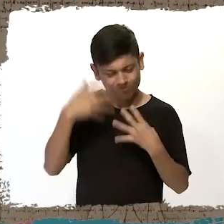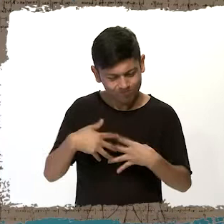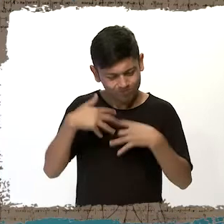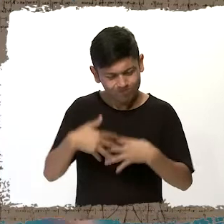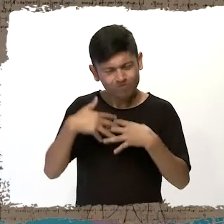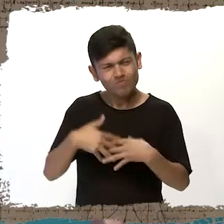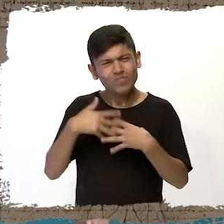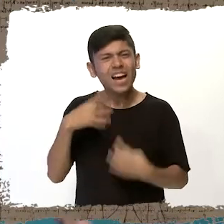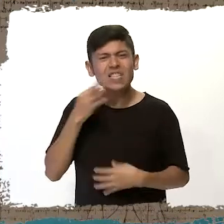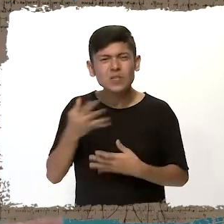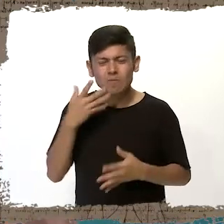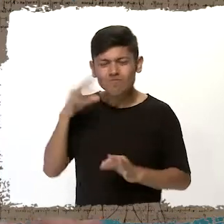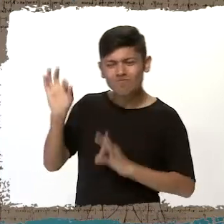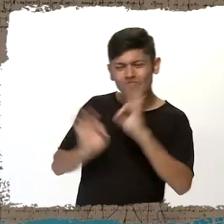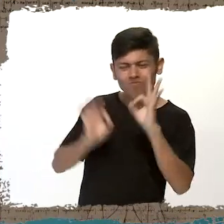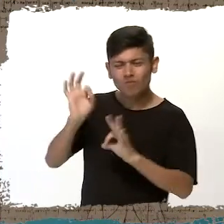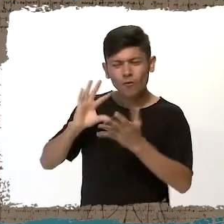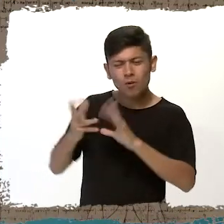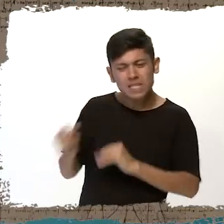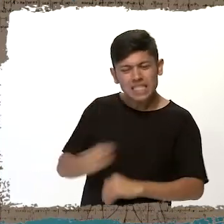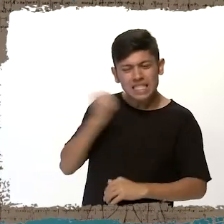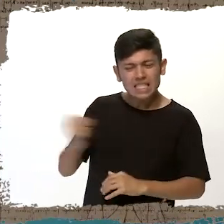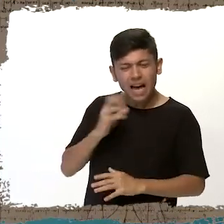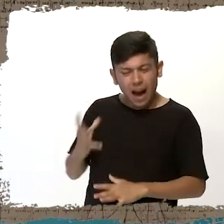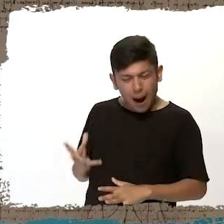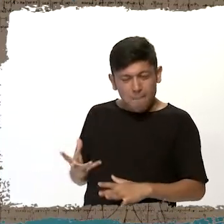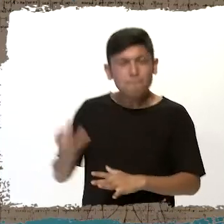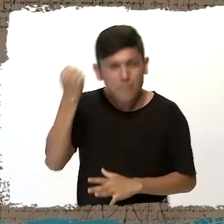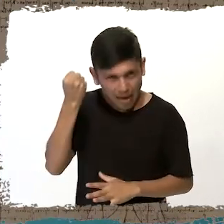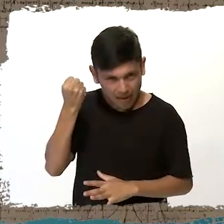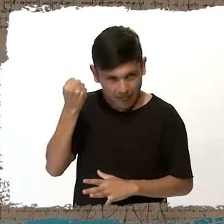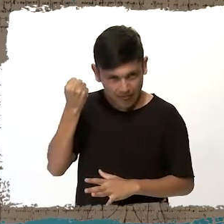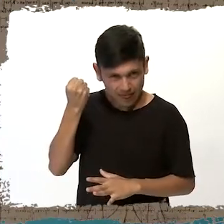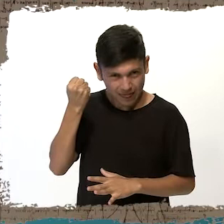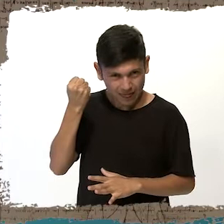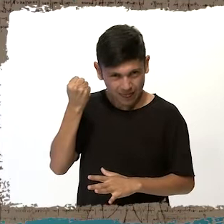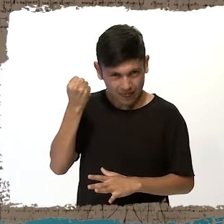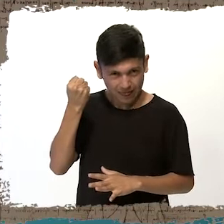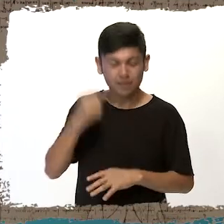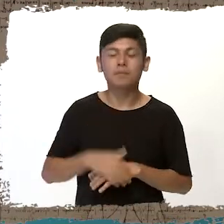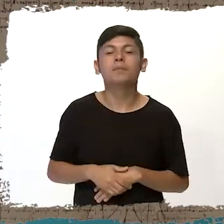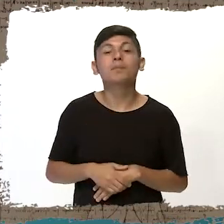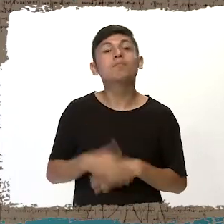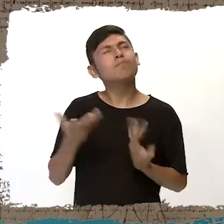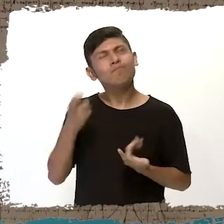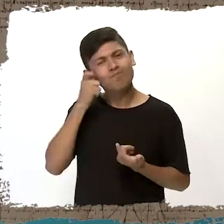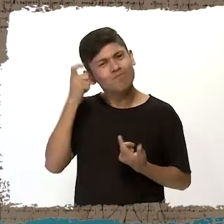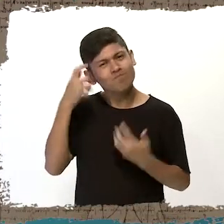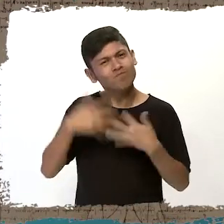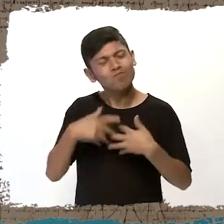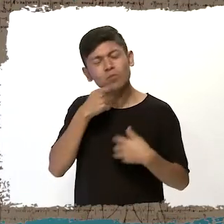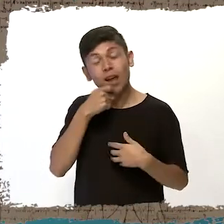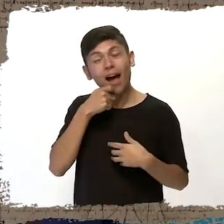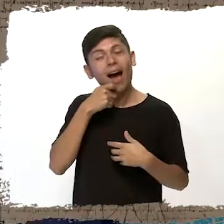que hago es pensar en la estrategia que este personaje va a darse para poder lograr y conseguir lo que quiere. Como